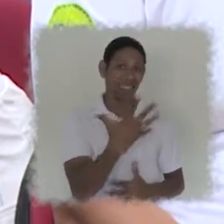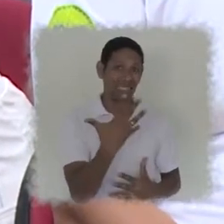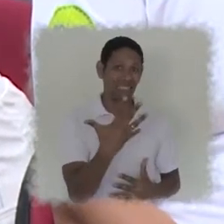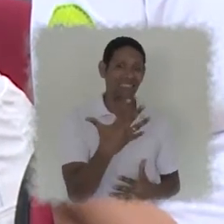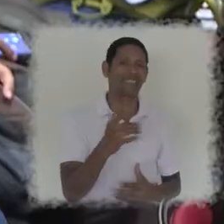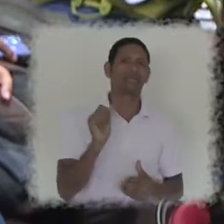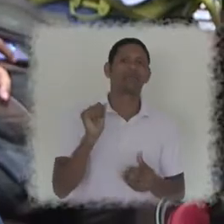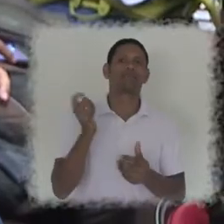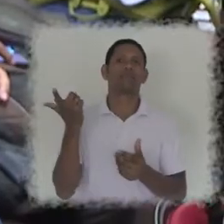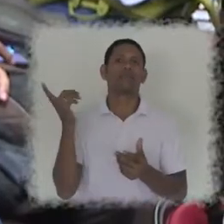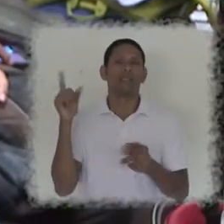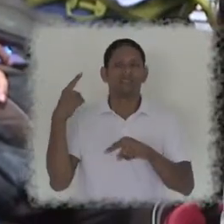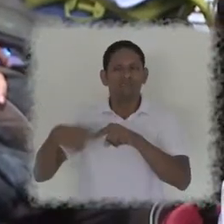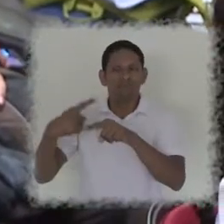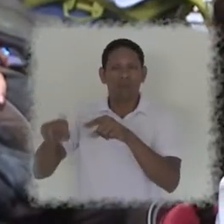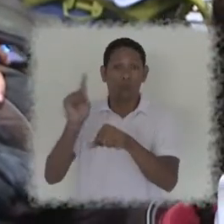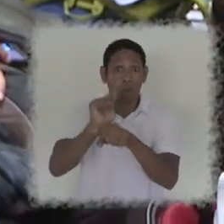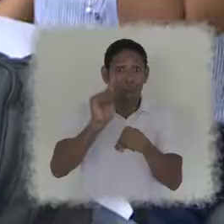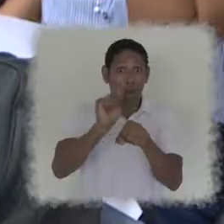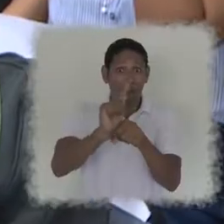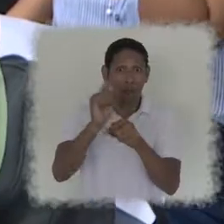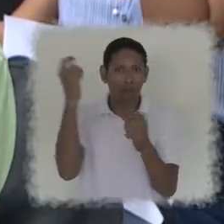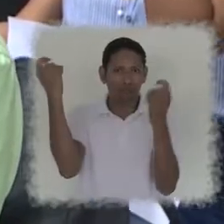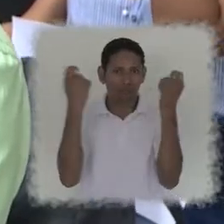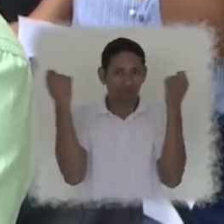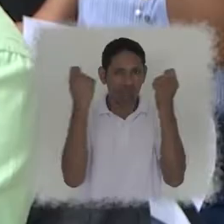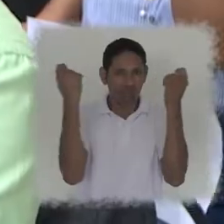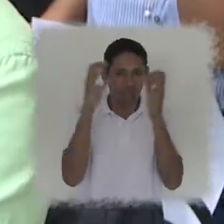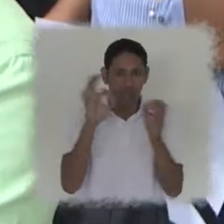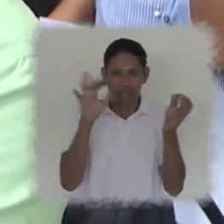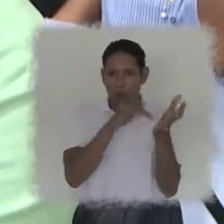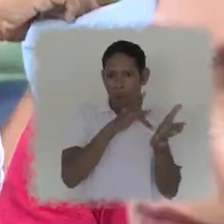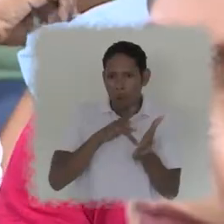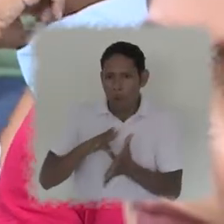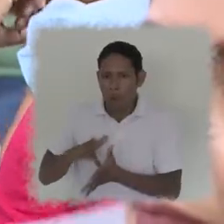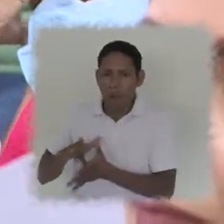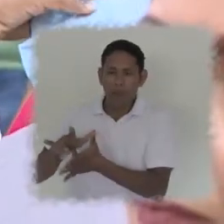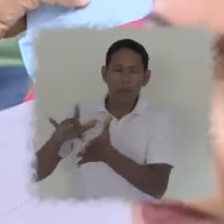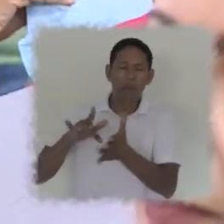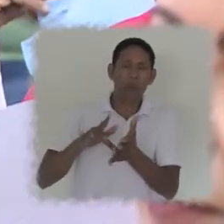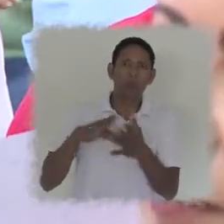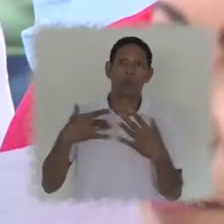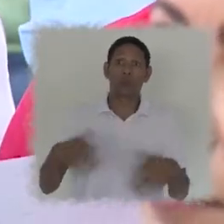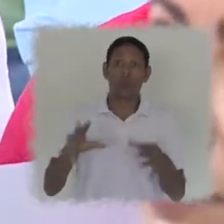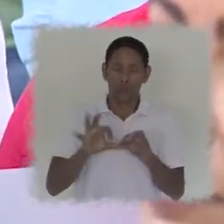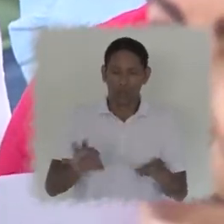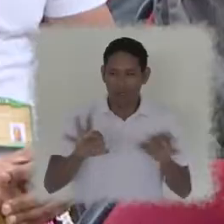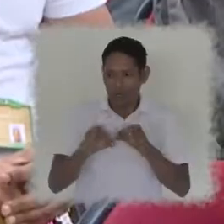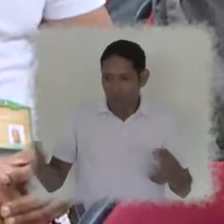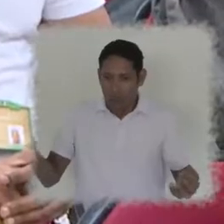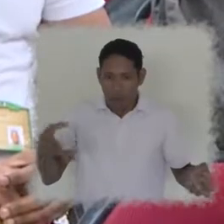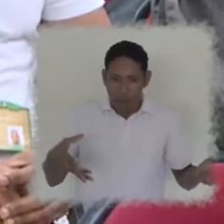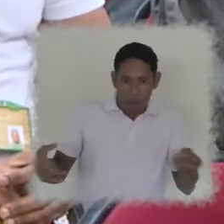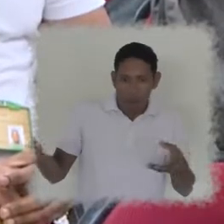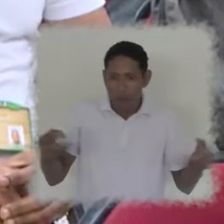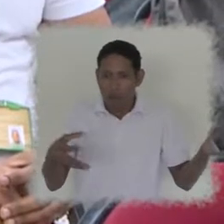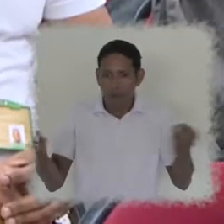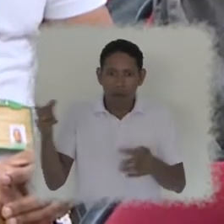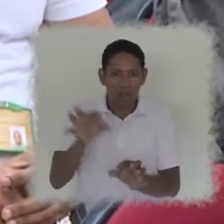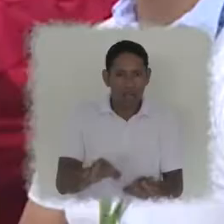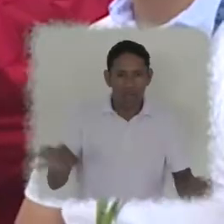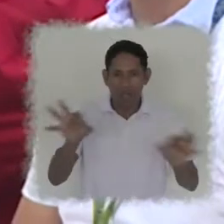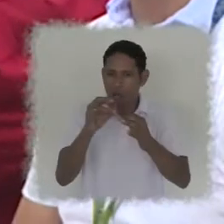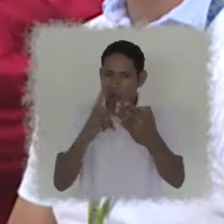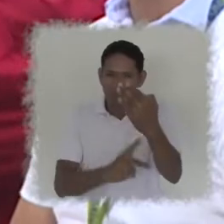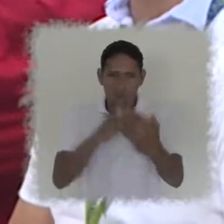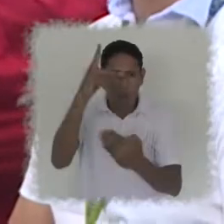10 programas de posgrados que conforman esta facultad del Alma Mater participaron de este espacio en el que manifestaron sus aportes